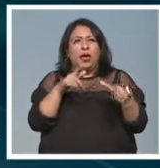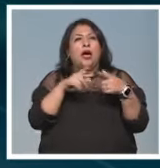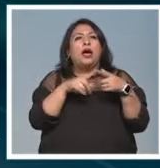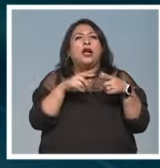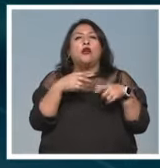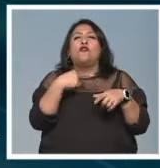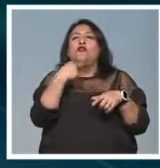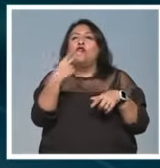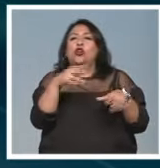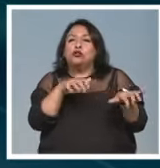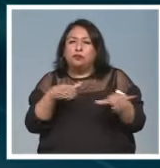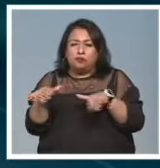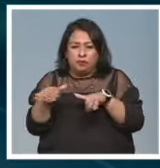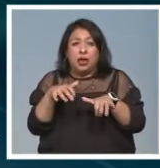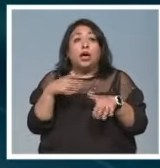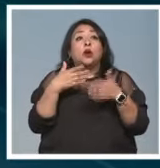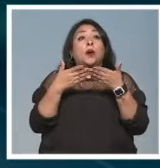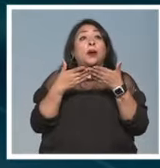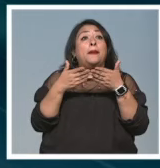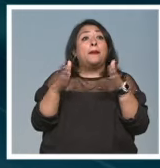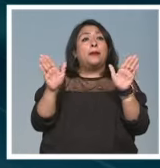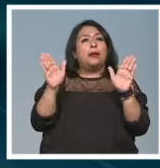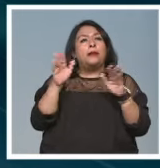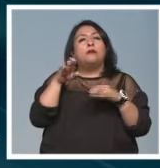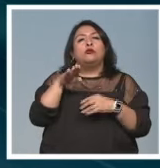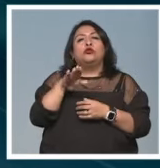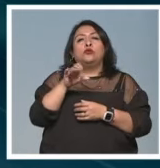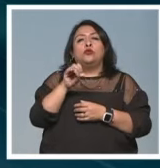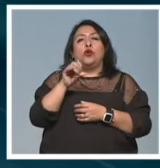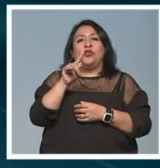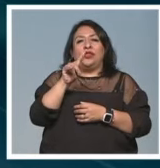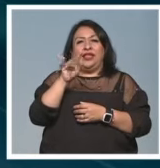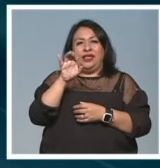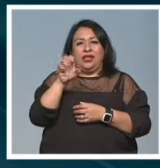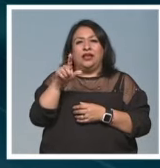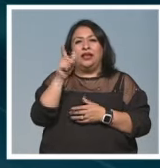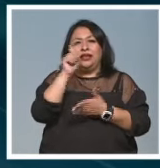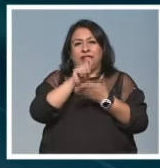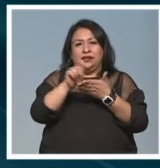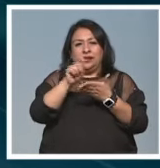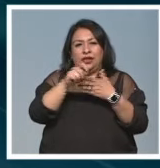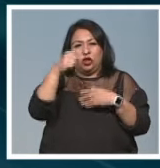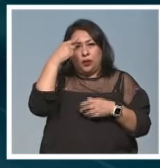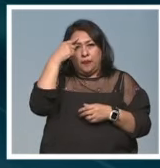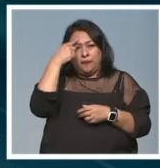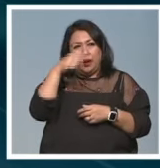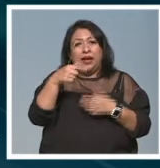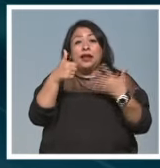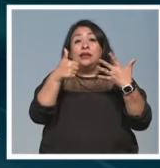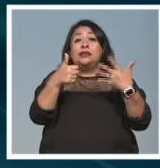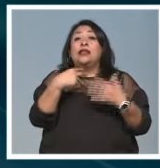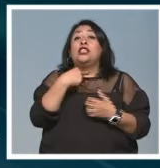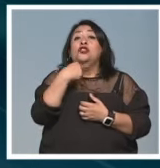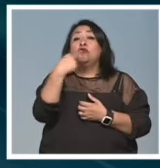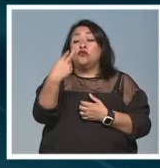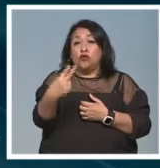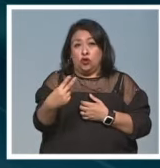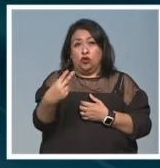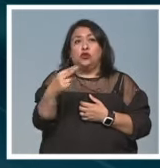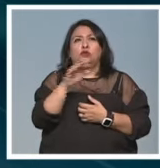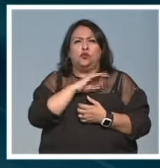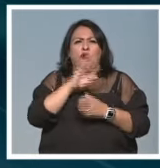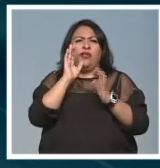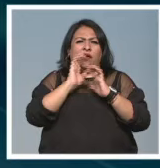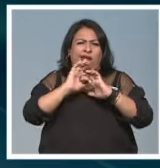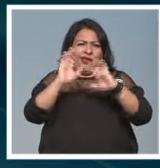pianística vocal, y vamos a abrir con un motete que está escrito para seis voces, que se puede